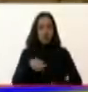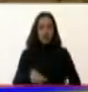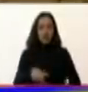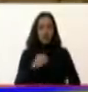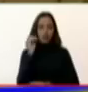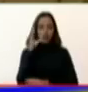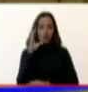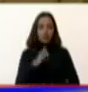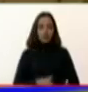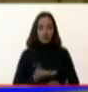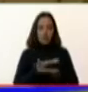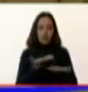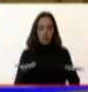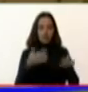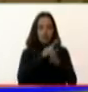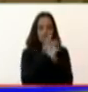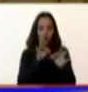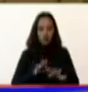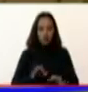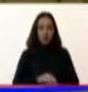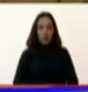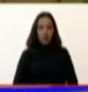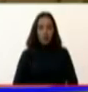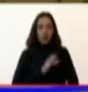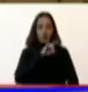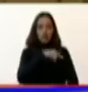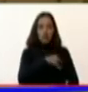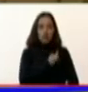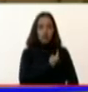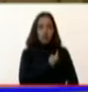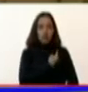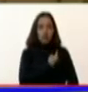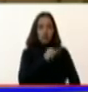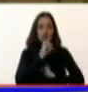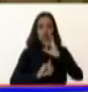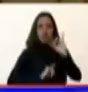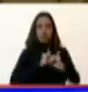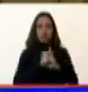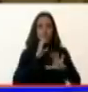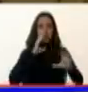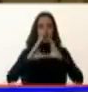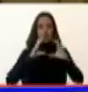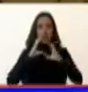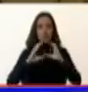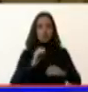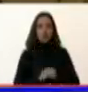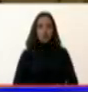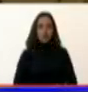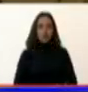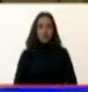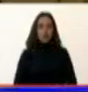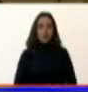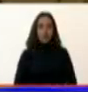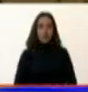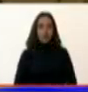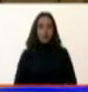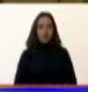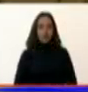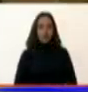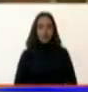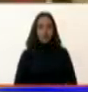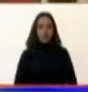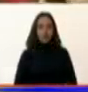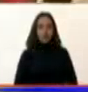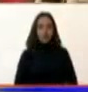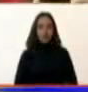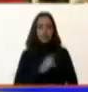Congreso se le ha dado forma a la Universidad Internacional de la Comunicación, que es una